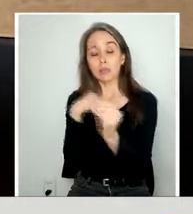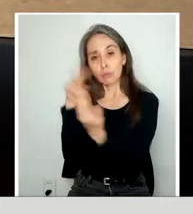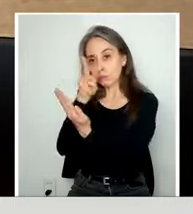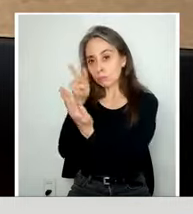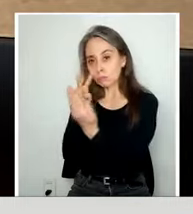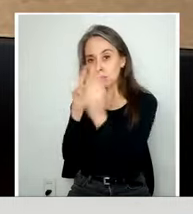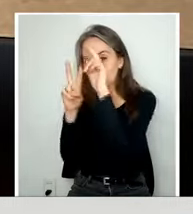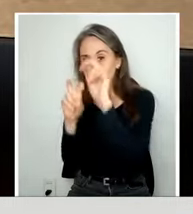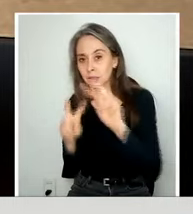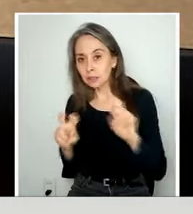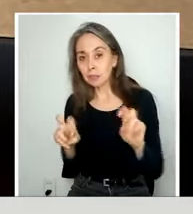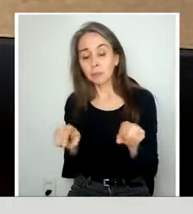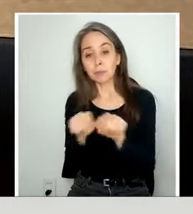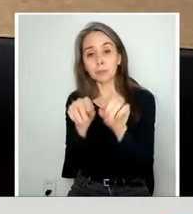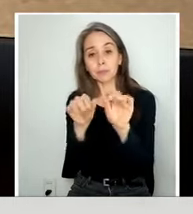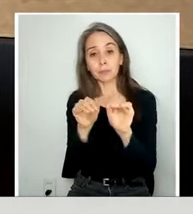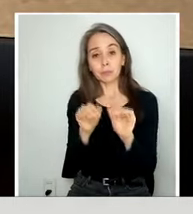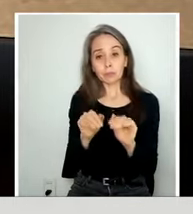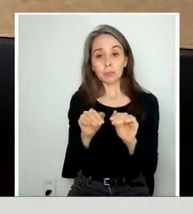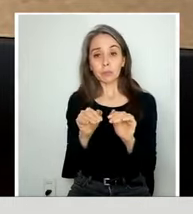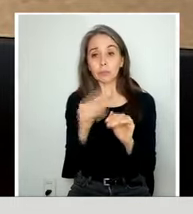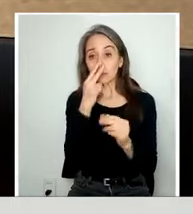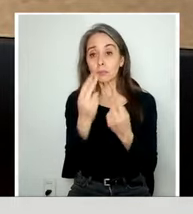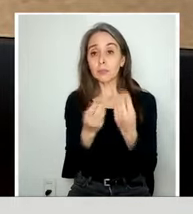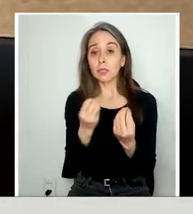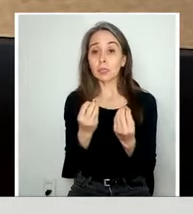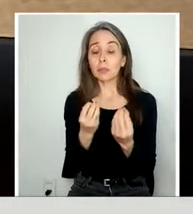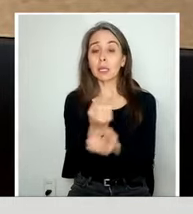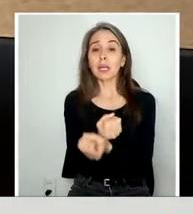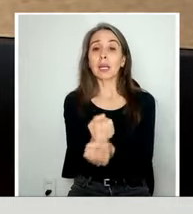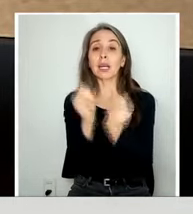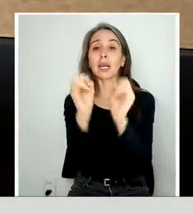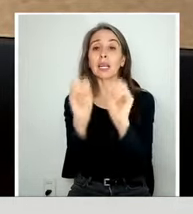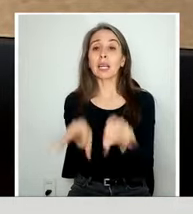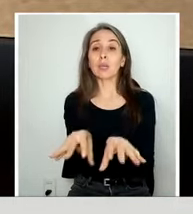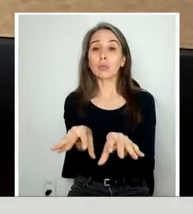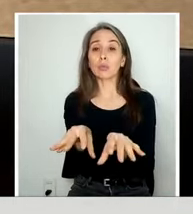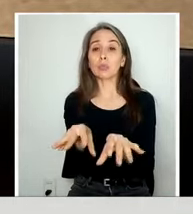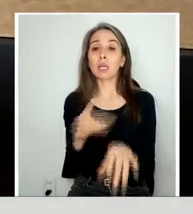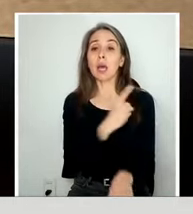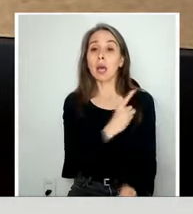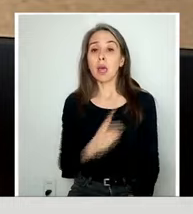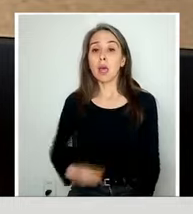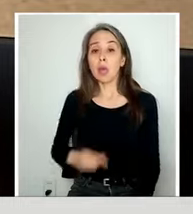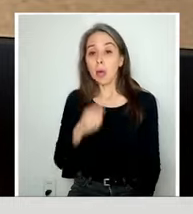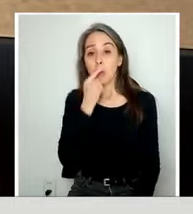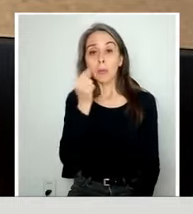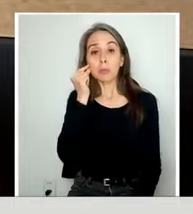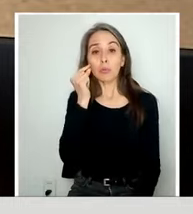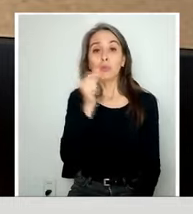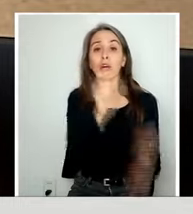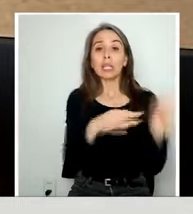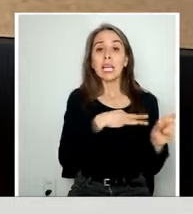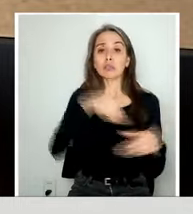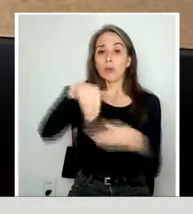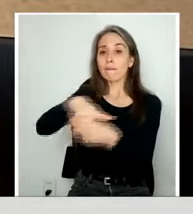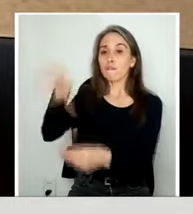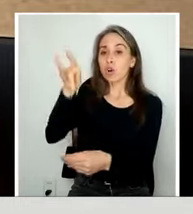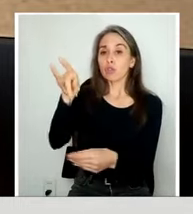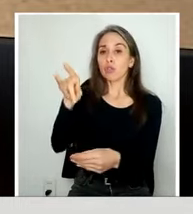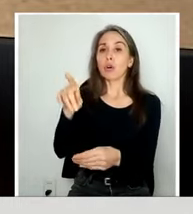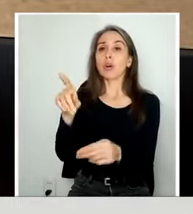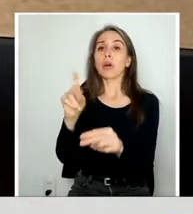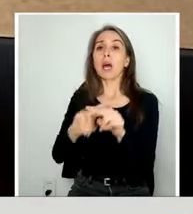hay que ver también qué pasa con las renuncias de los diputados diputadas electos a sus partidos bases